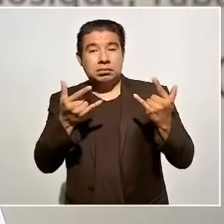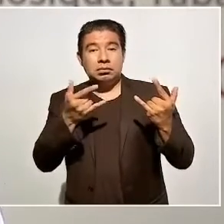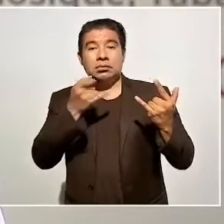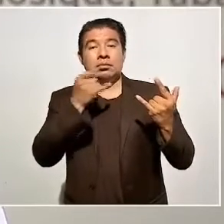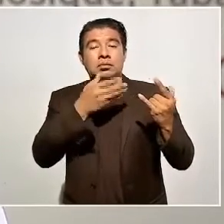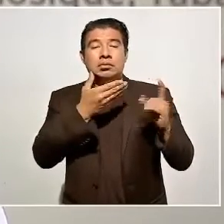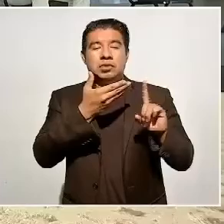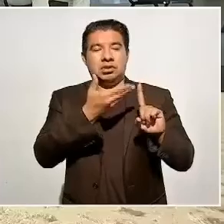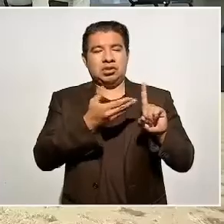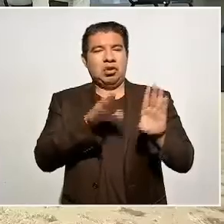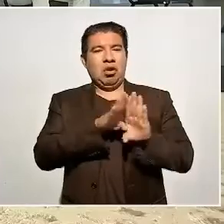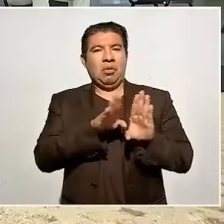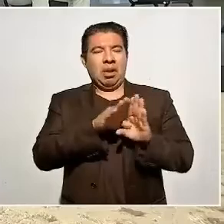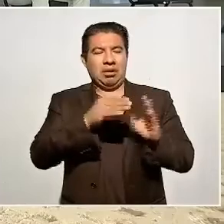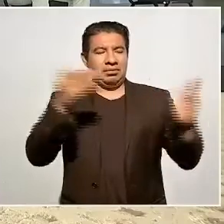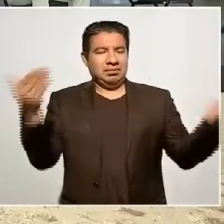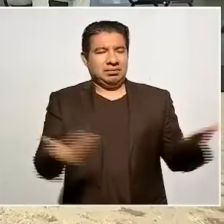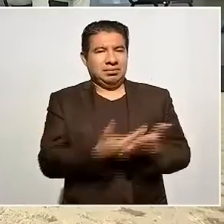siendo portugués,